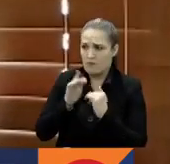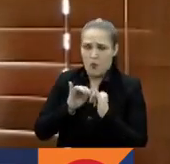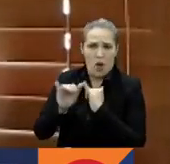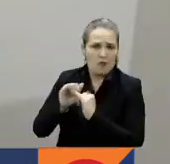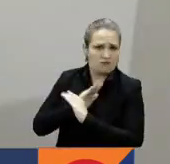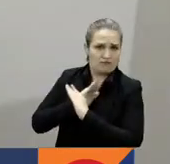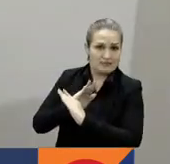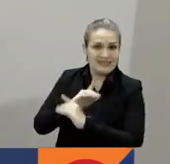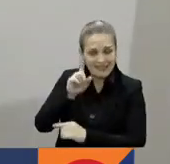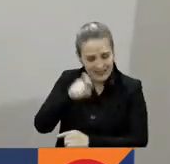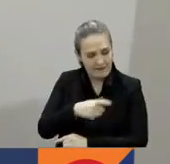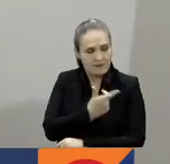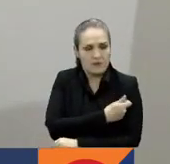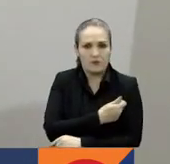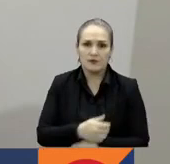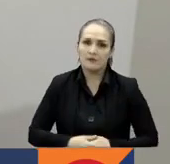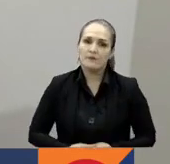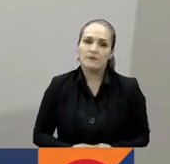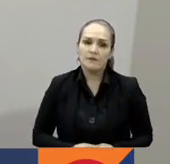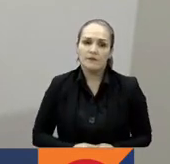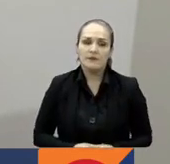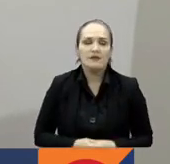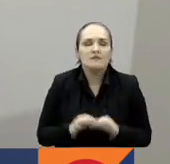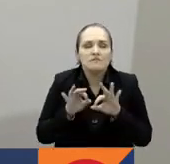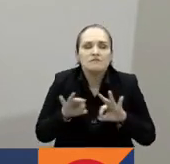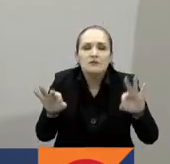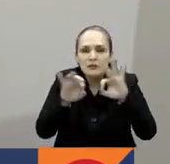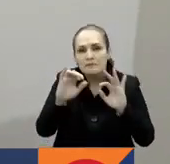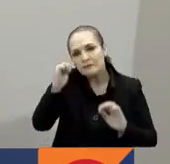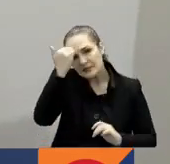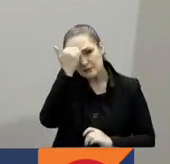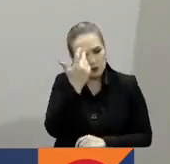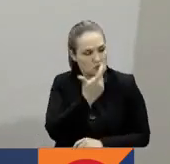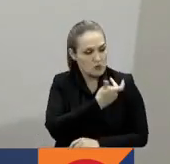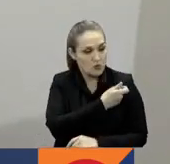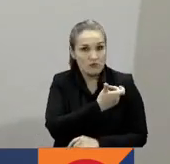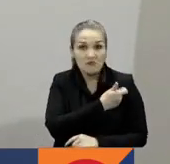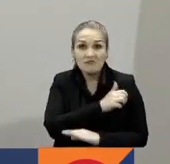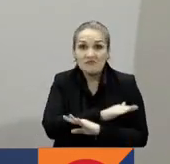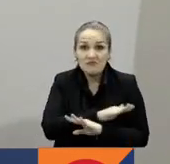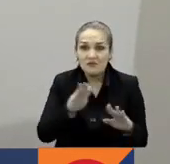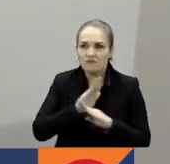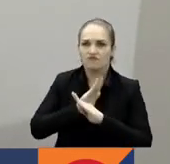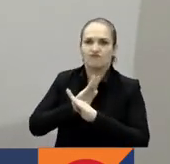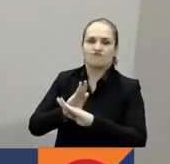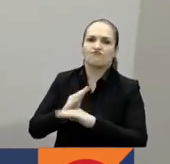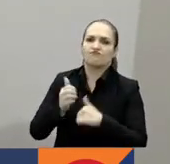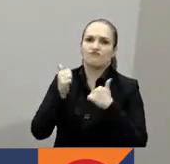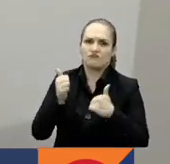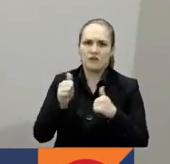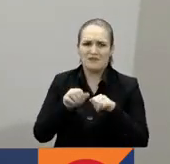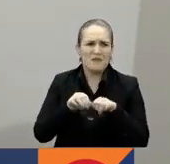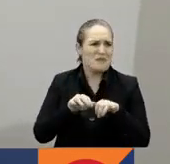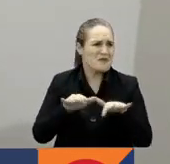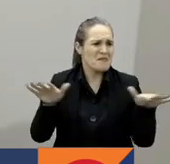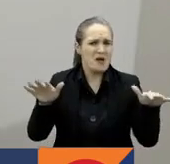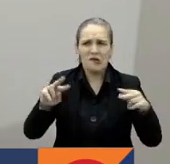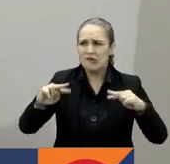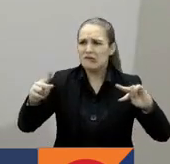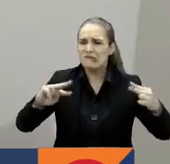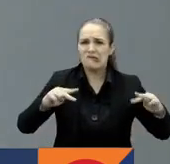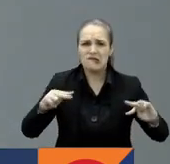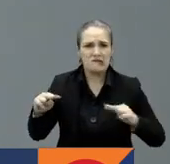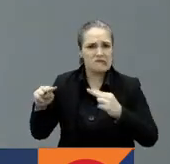estar vacunados. Esta es la herramienta principal que tenemos para tratar de controlar no solamente la emergencia de nuevas variantes, sino en general de